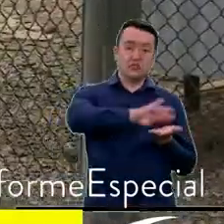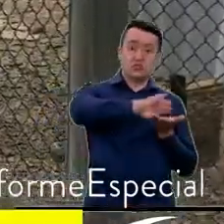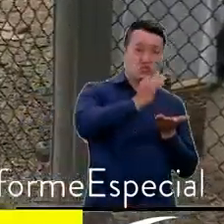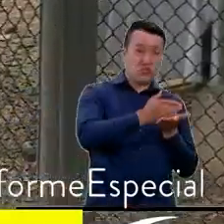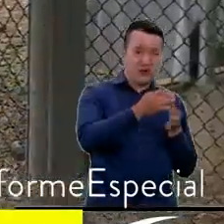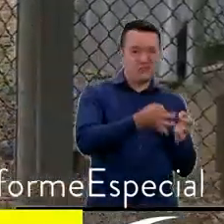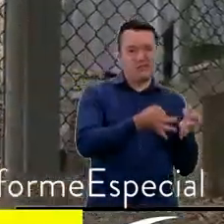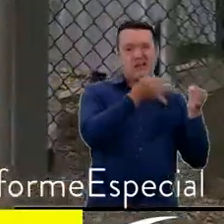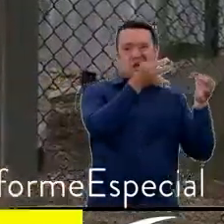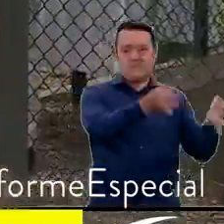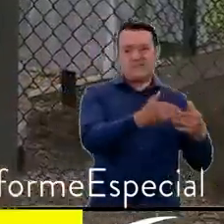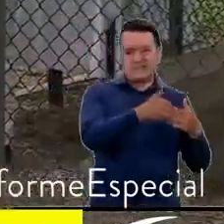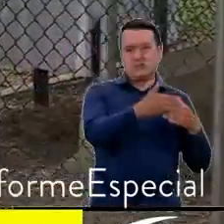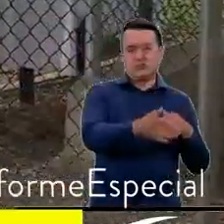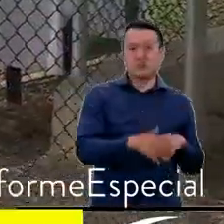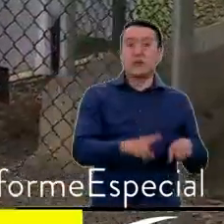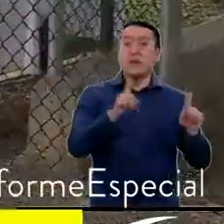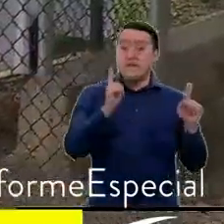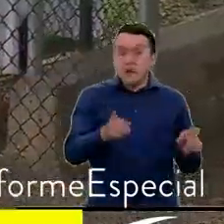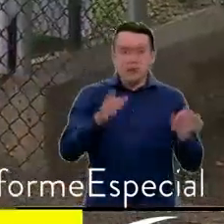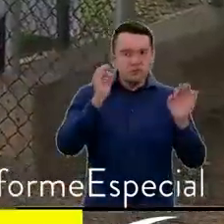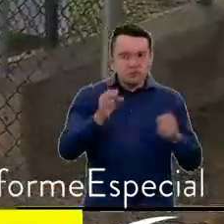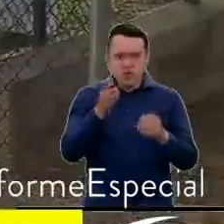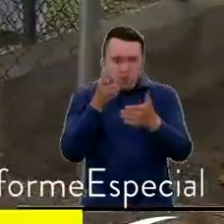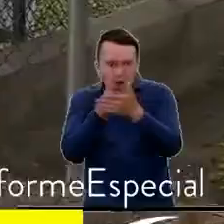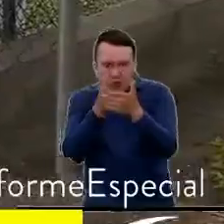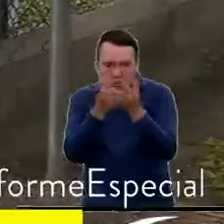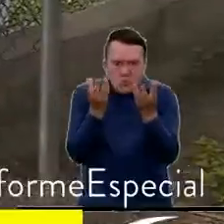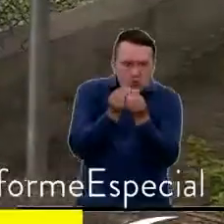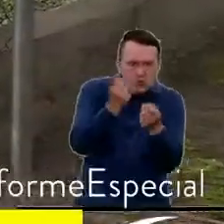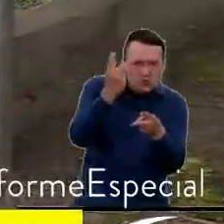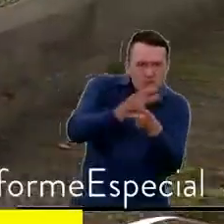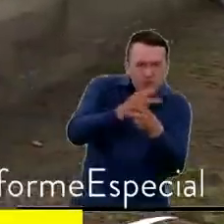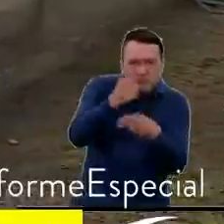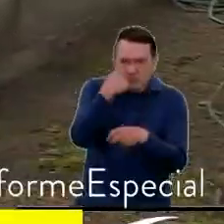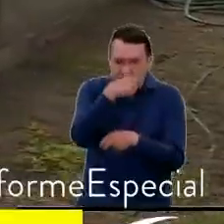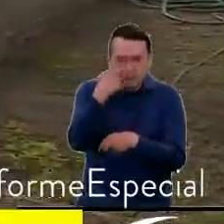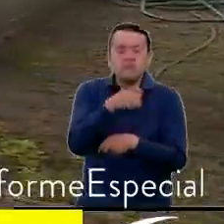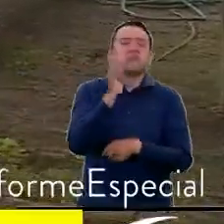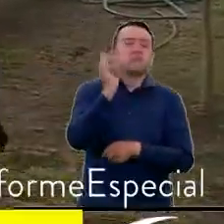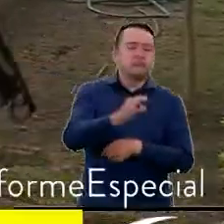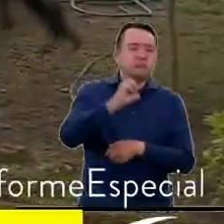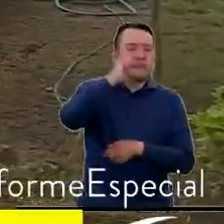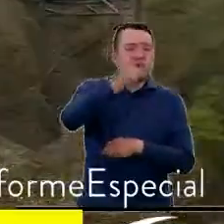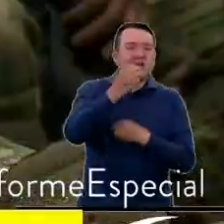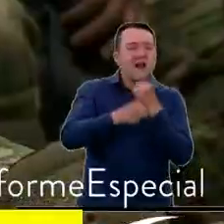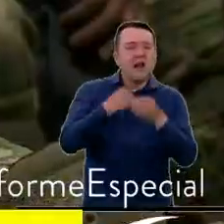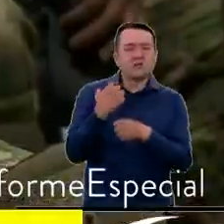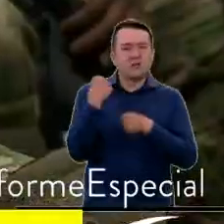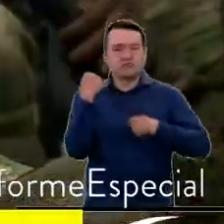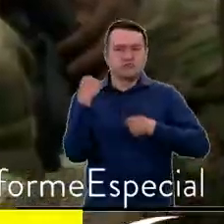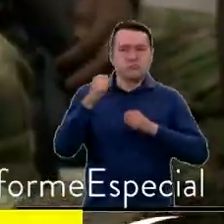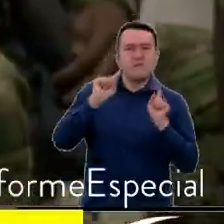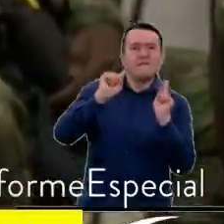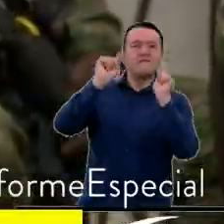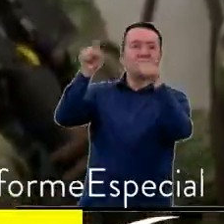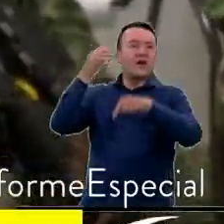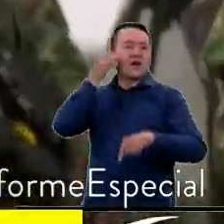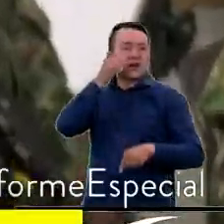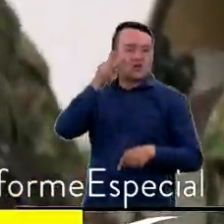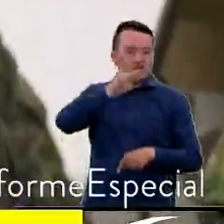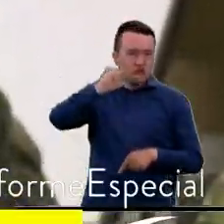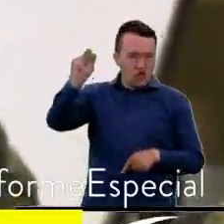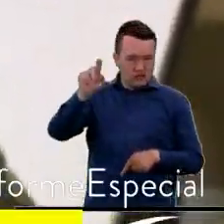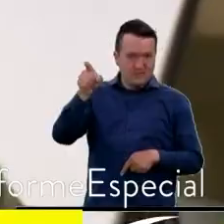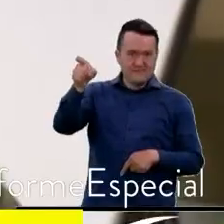Sin embargo, la lucha contra las drogas es constante, por lo que al día siguiente nos trasladamos junto al ejército hacia el Catatumbo en norte de Santander,